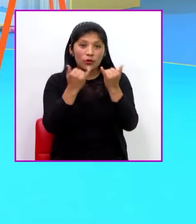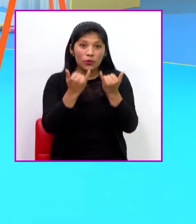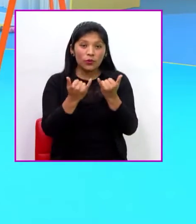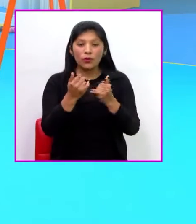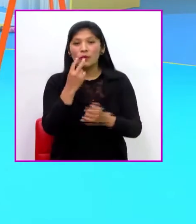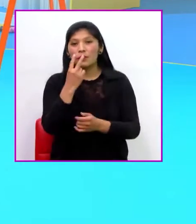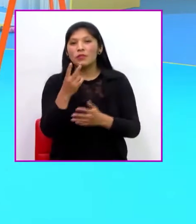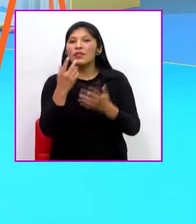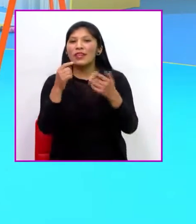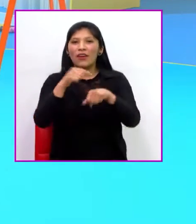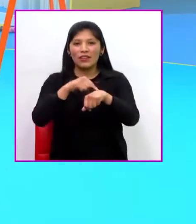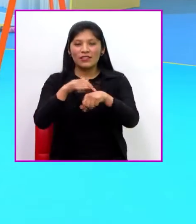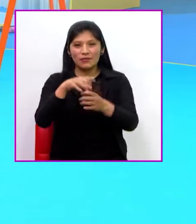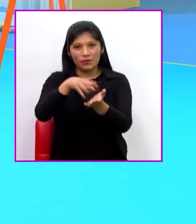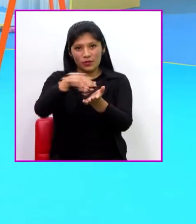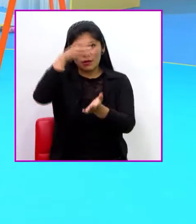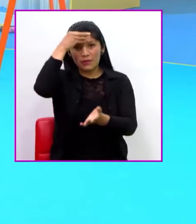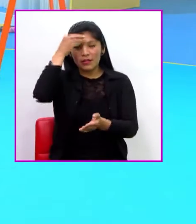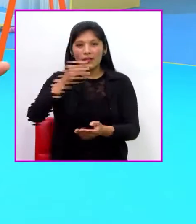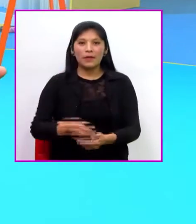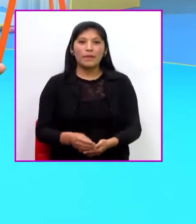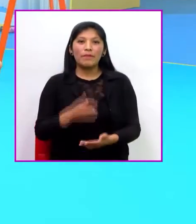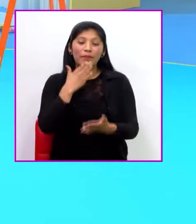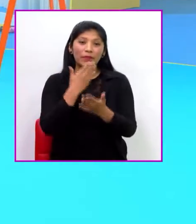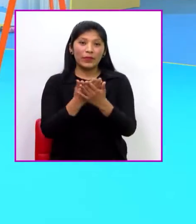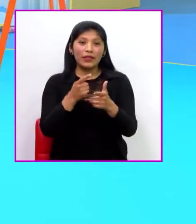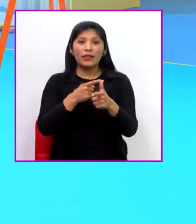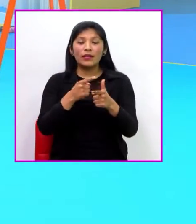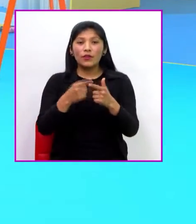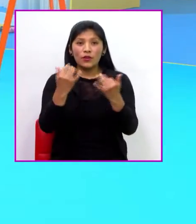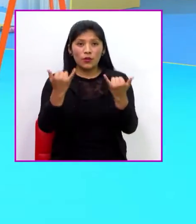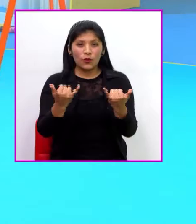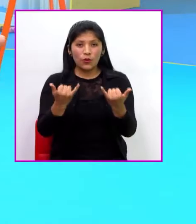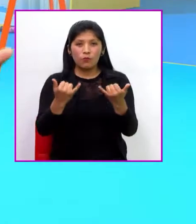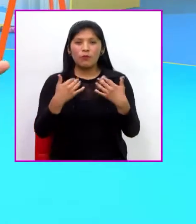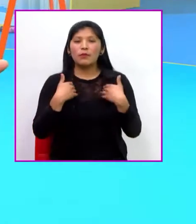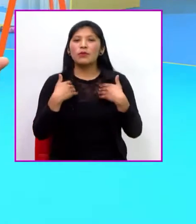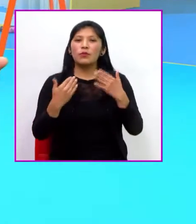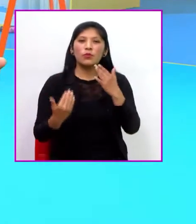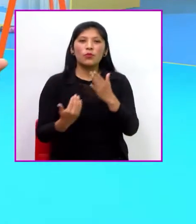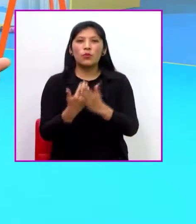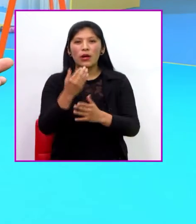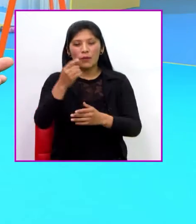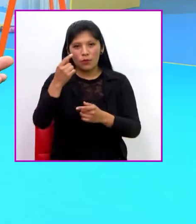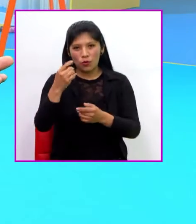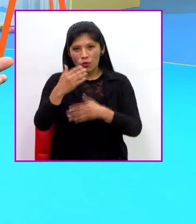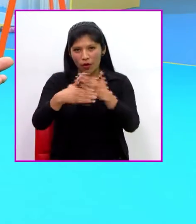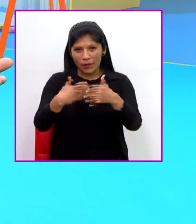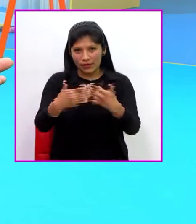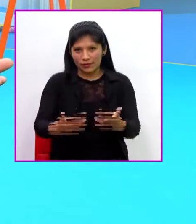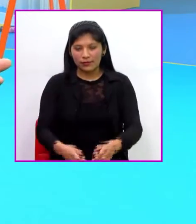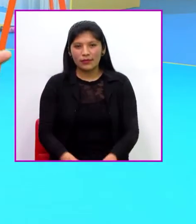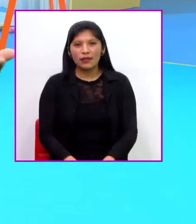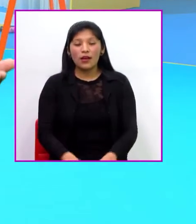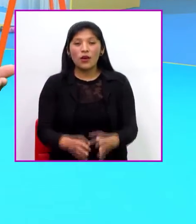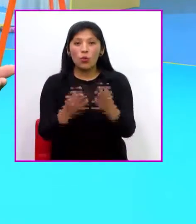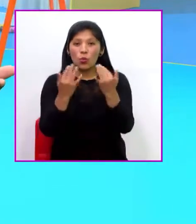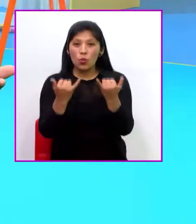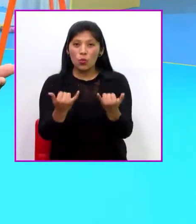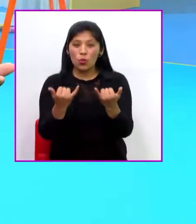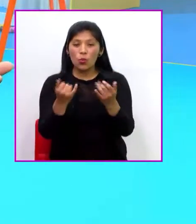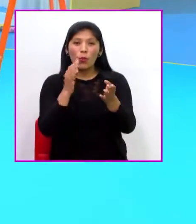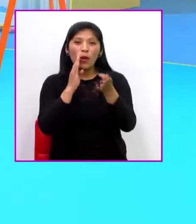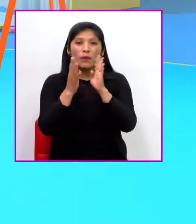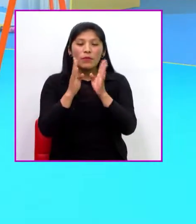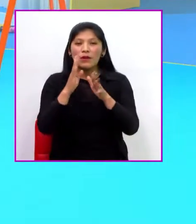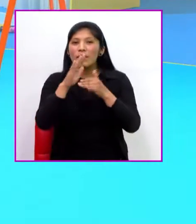tiempo de aprender. Es decir, que el día de hoy vamos a tener un nuevo avance. El día de hoy vamos a hablar